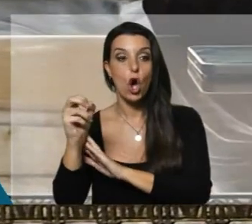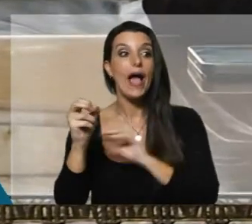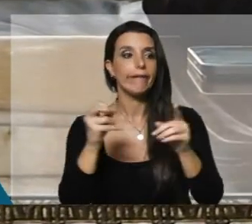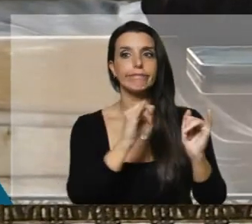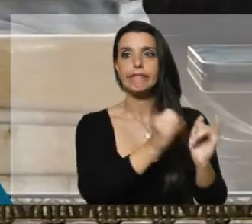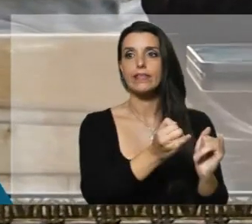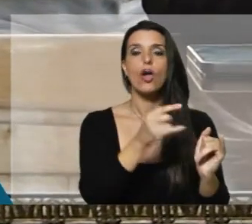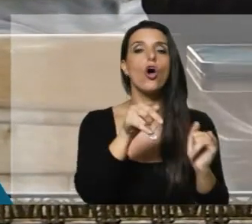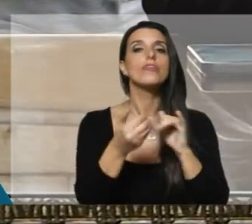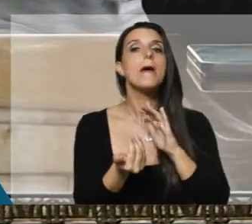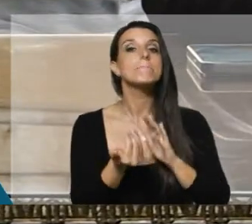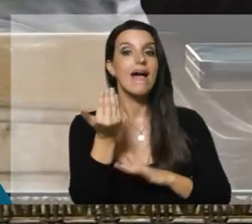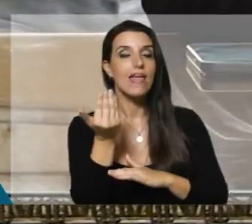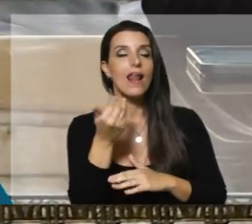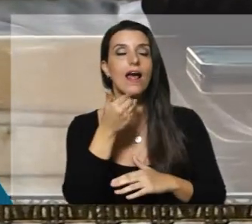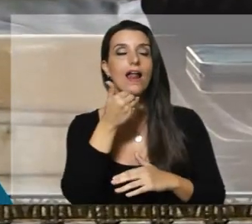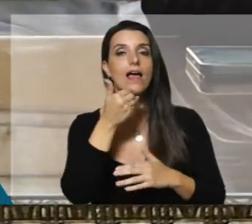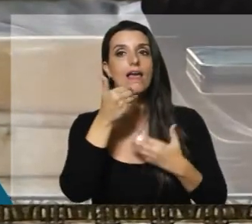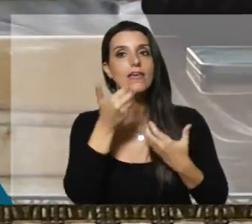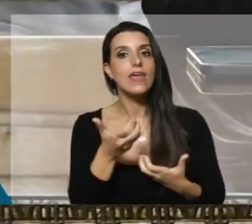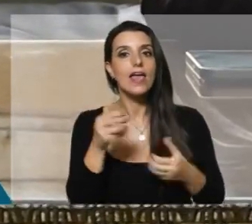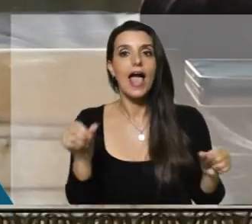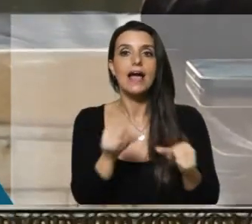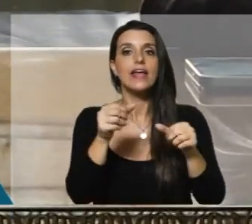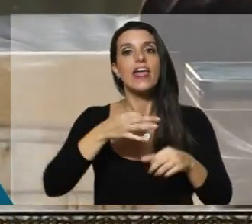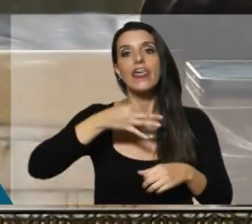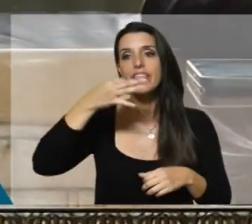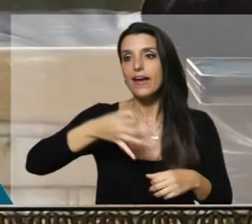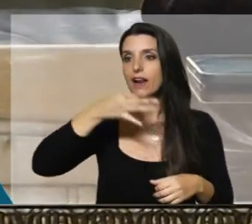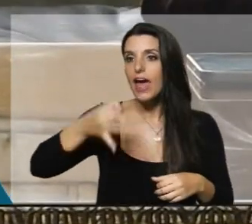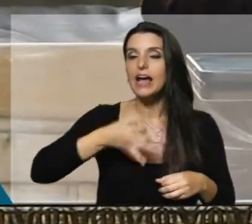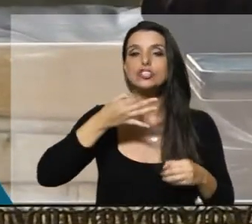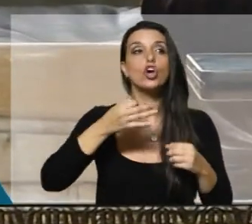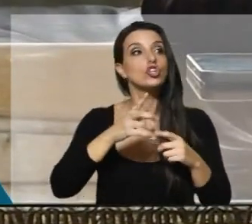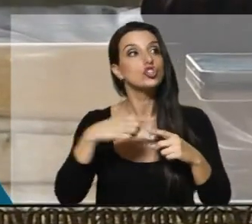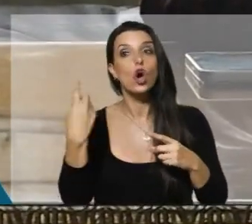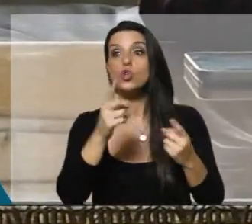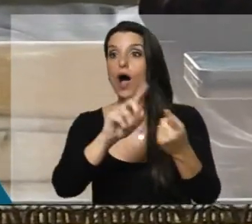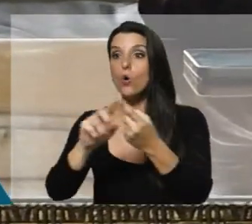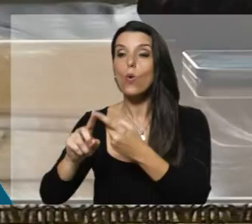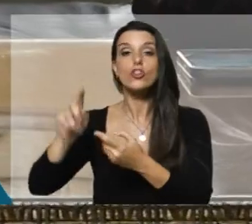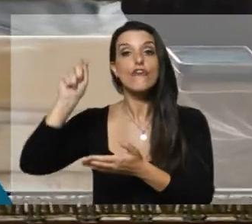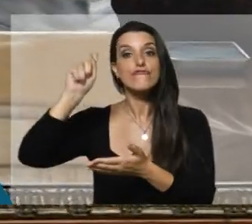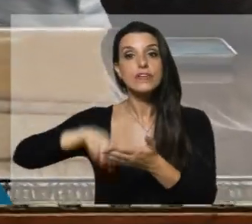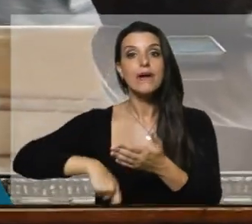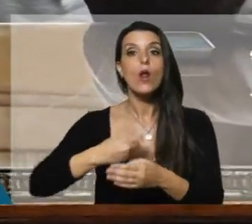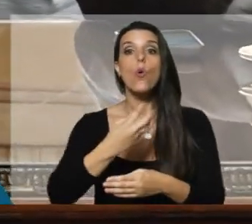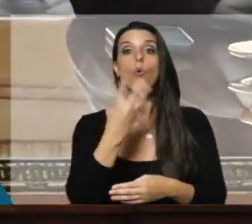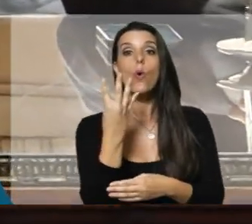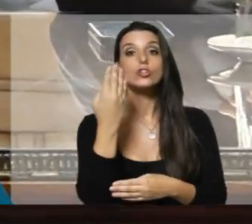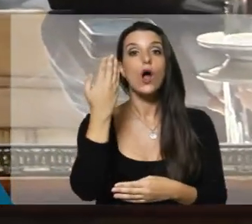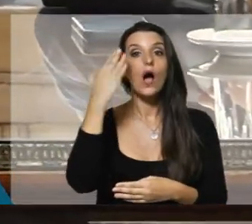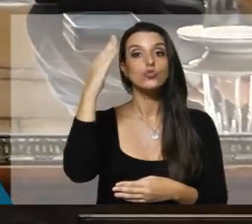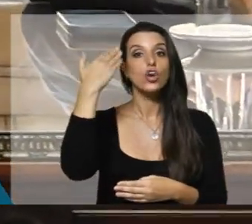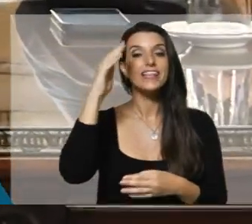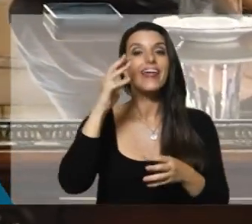mañana, estamos realizando una declaración y llegando a un acuerdo que vamos a firmar las cuatro autoridades de los